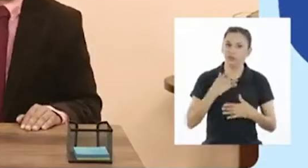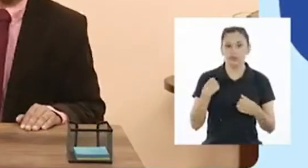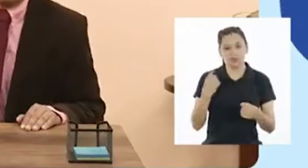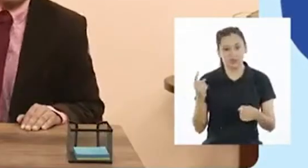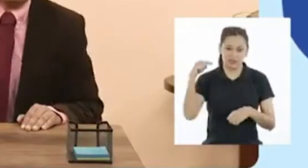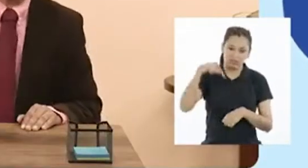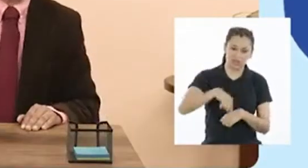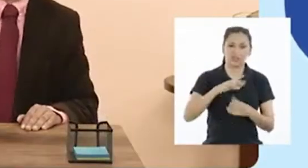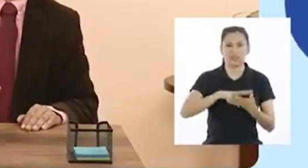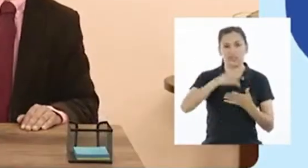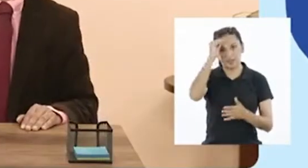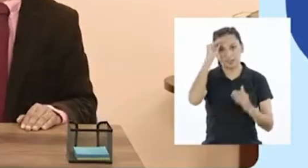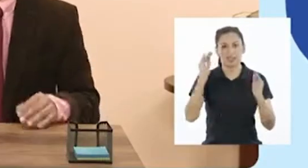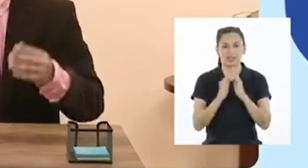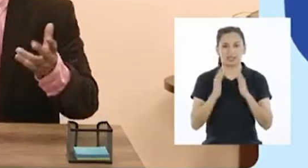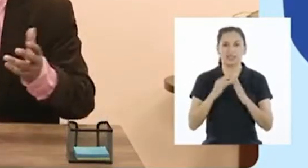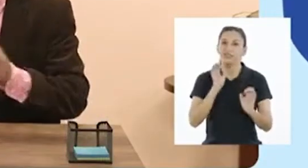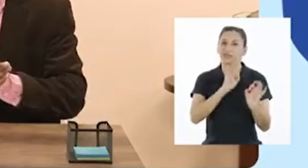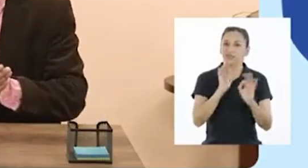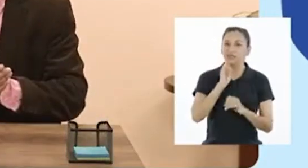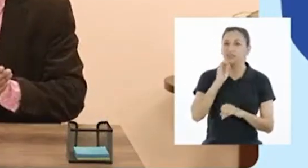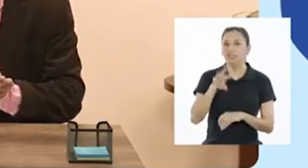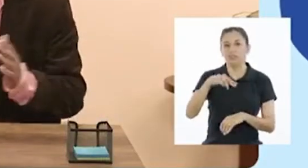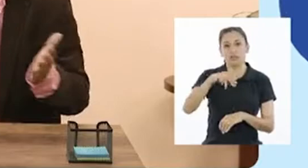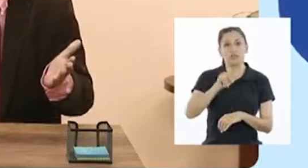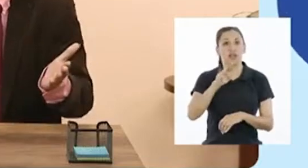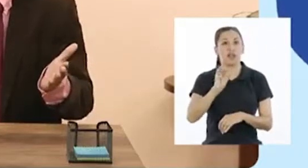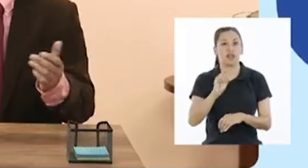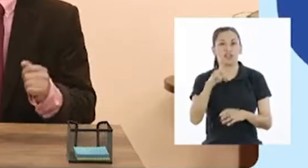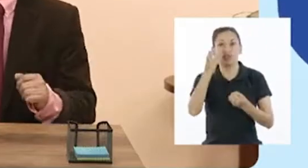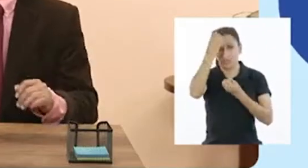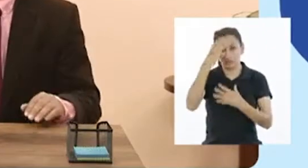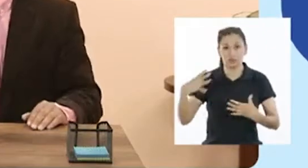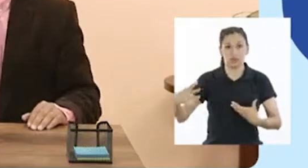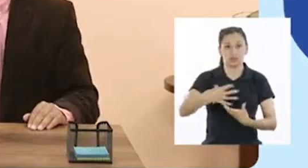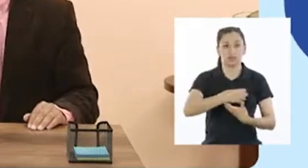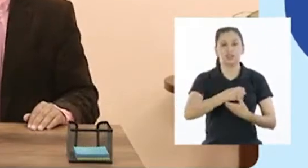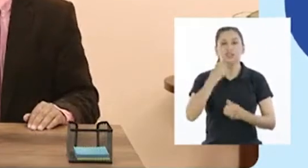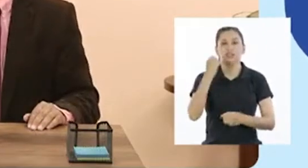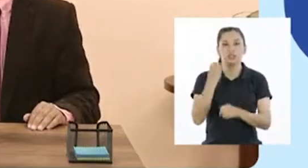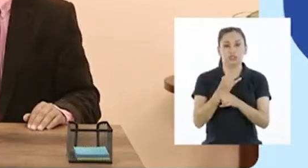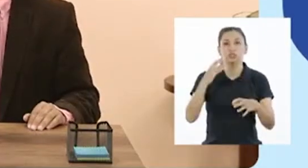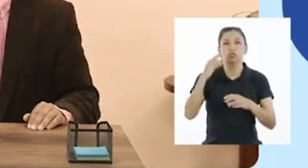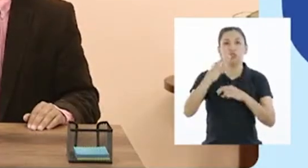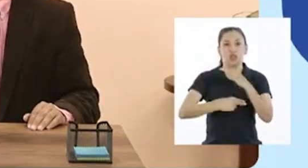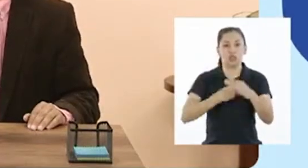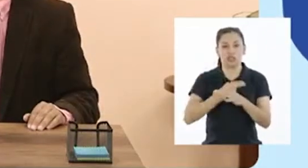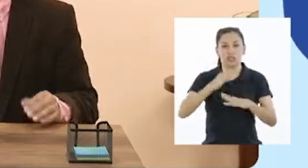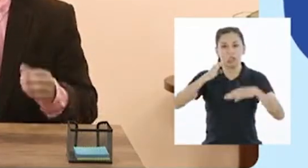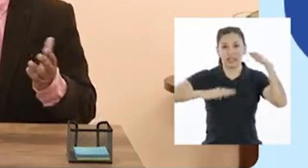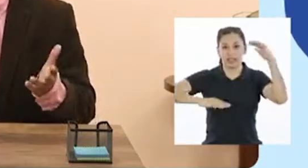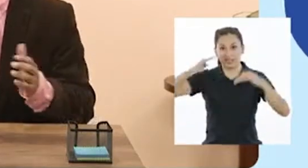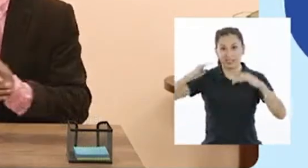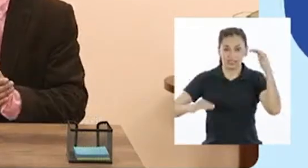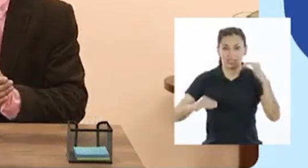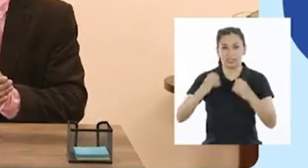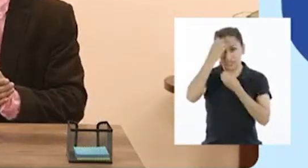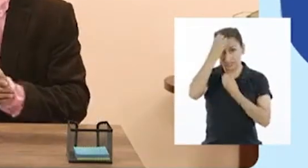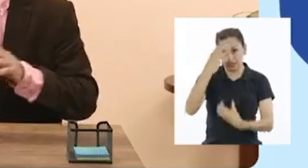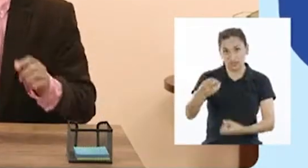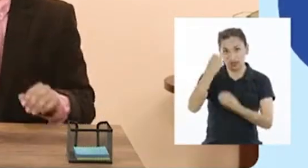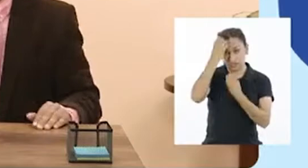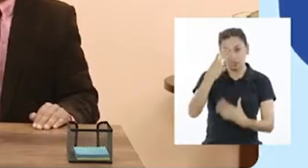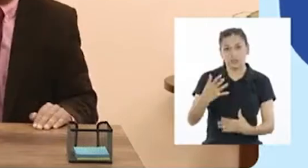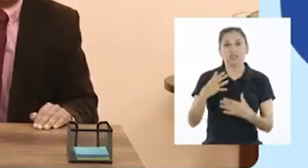gusto estar en Aprendo en Casa. Como decía Mario, son datos recogidos por el Instituto Nacional de Estadística e